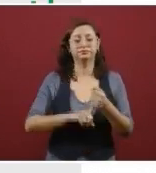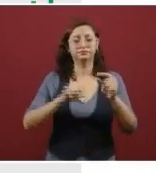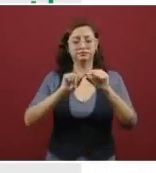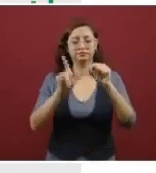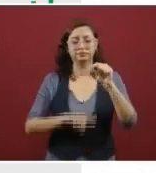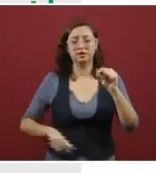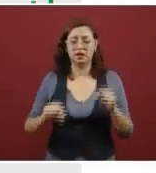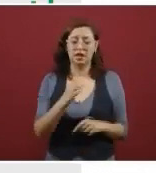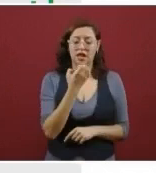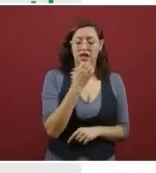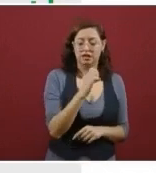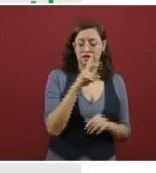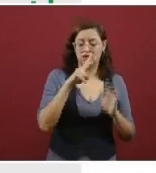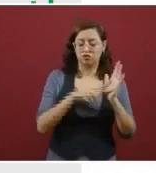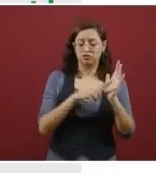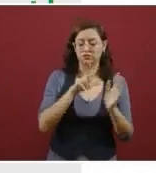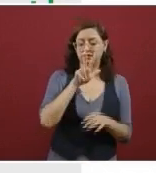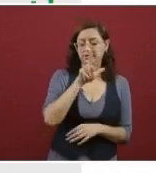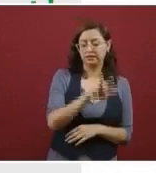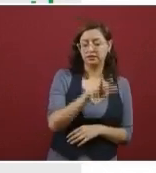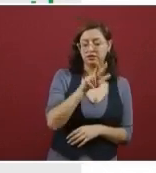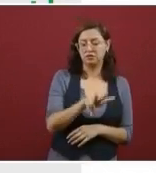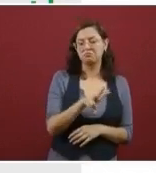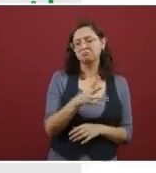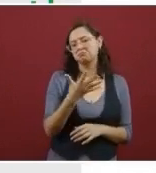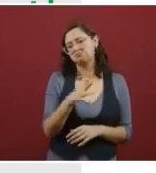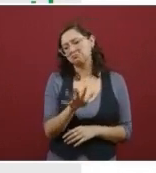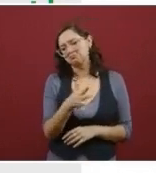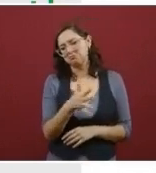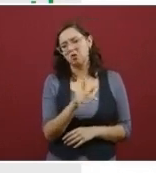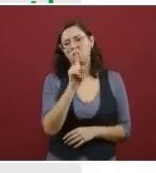en enero del 2018 era del orden de